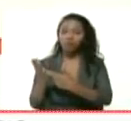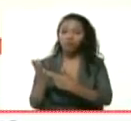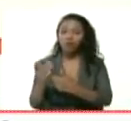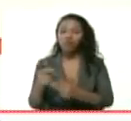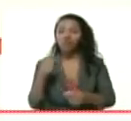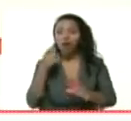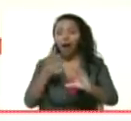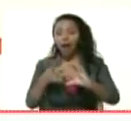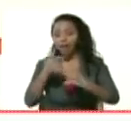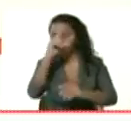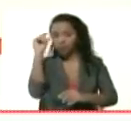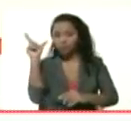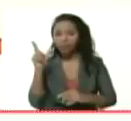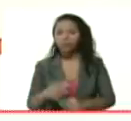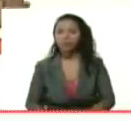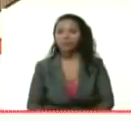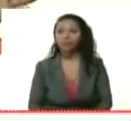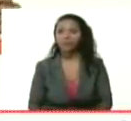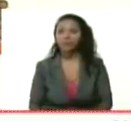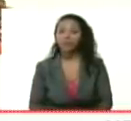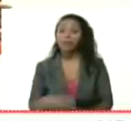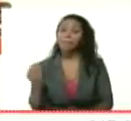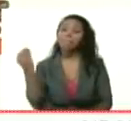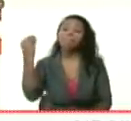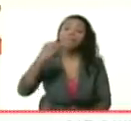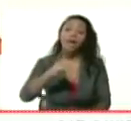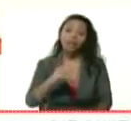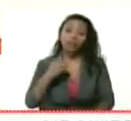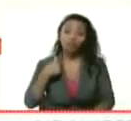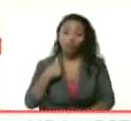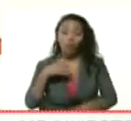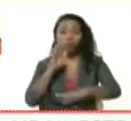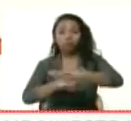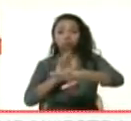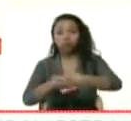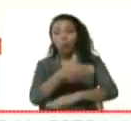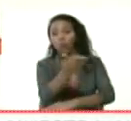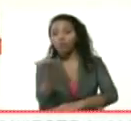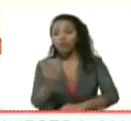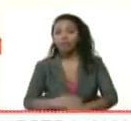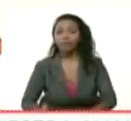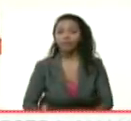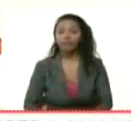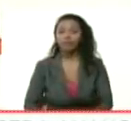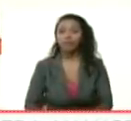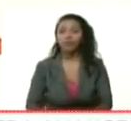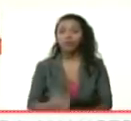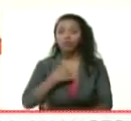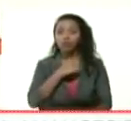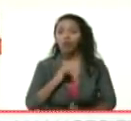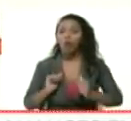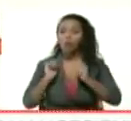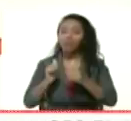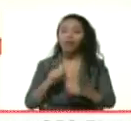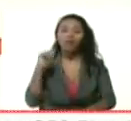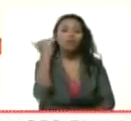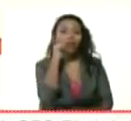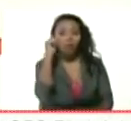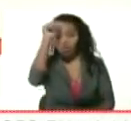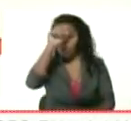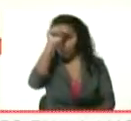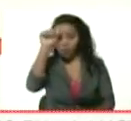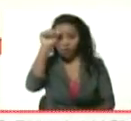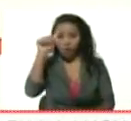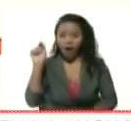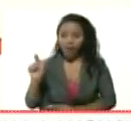de nuestro partido. Además, debo informar que nosotros comenzamos sábado y domingo